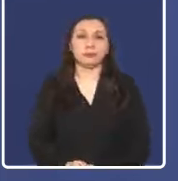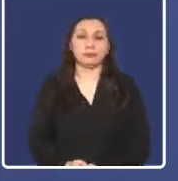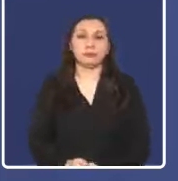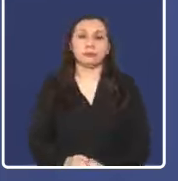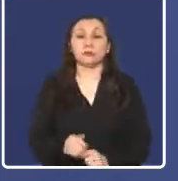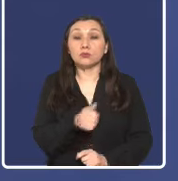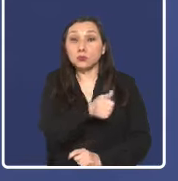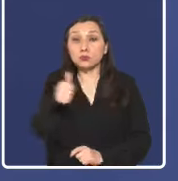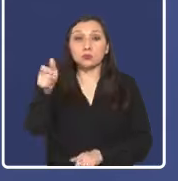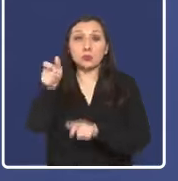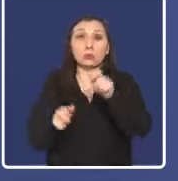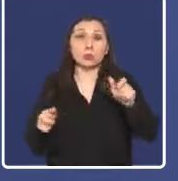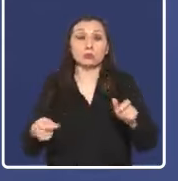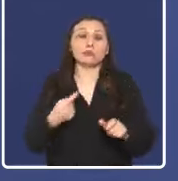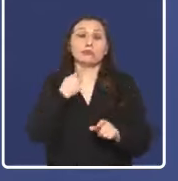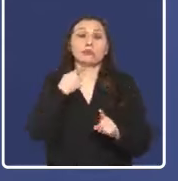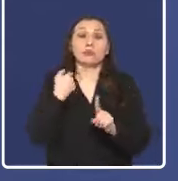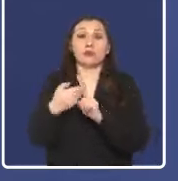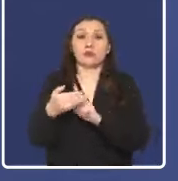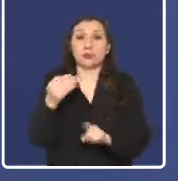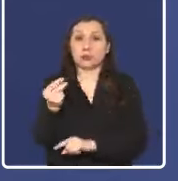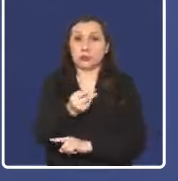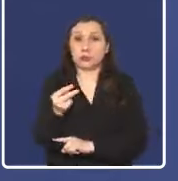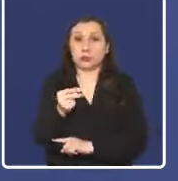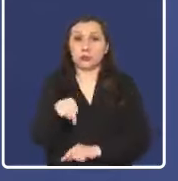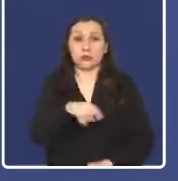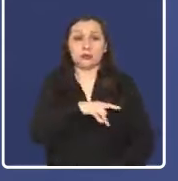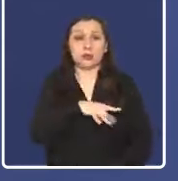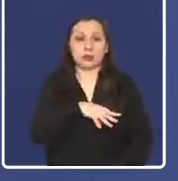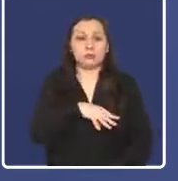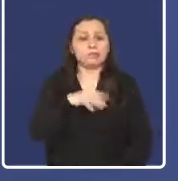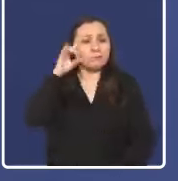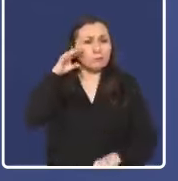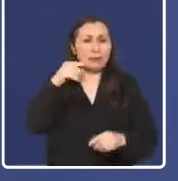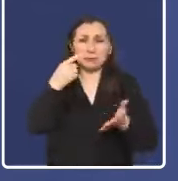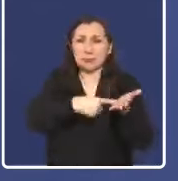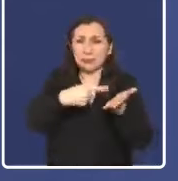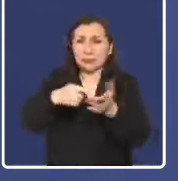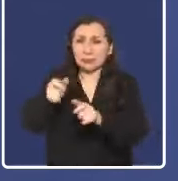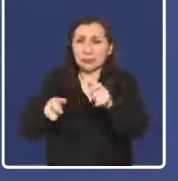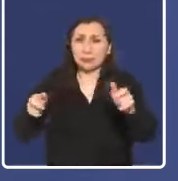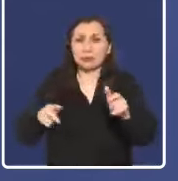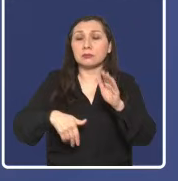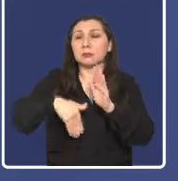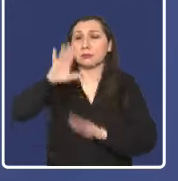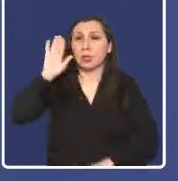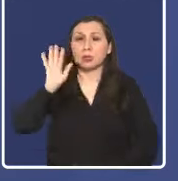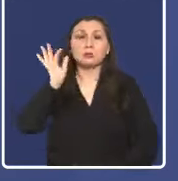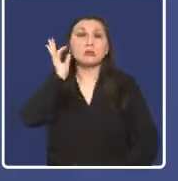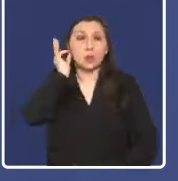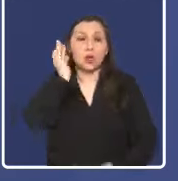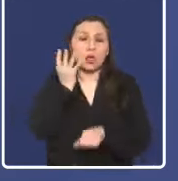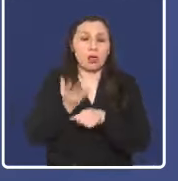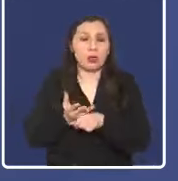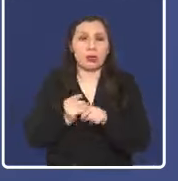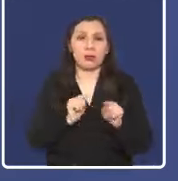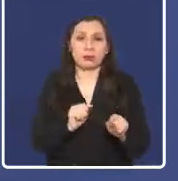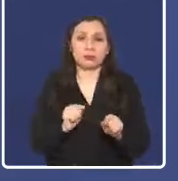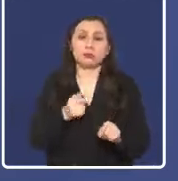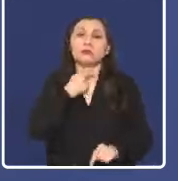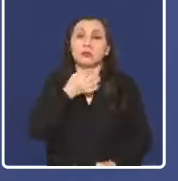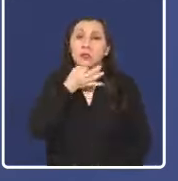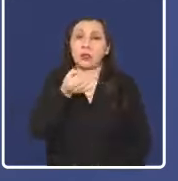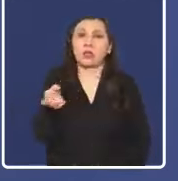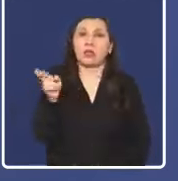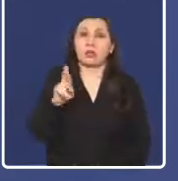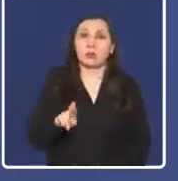A todas las personas que han sufrido violencia sexual en Chile, que sabemos que son miles y en su mayoría mujeres, les quiero